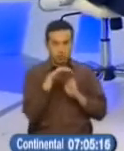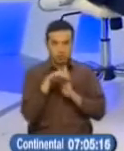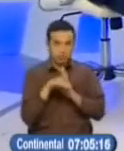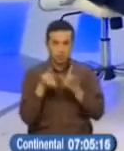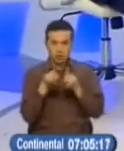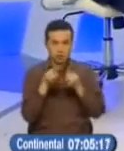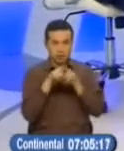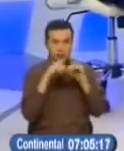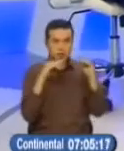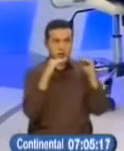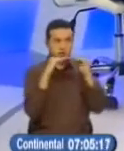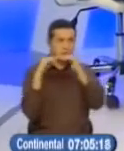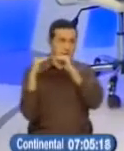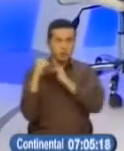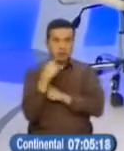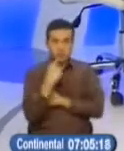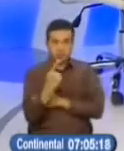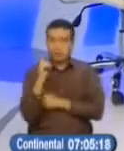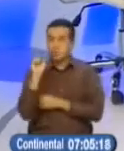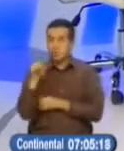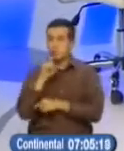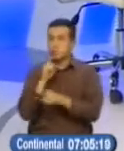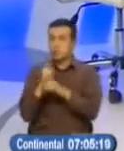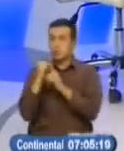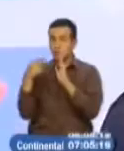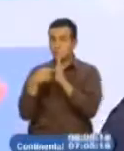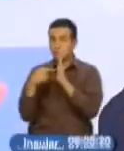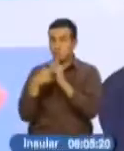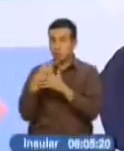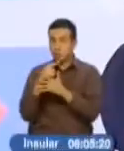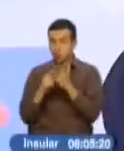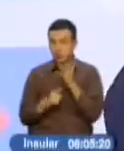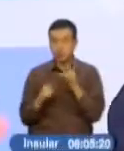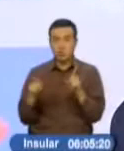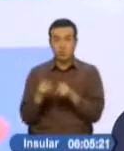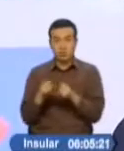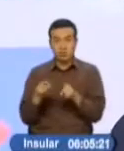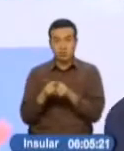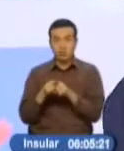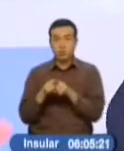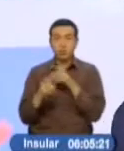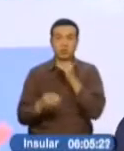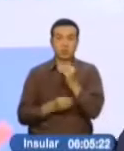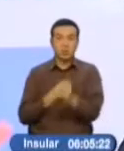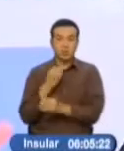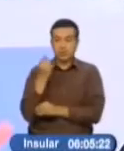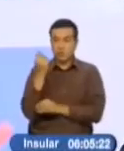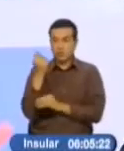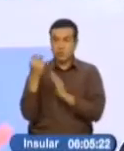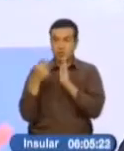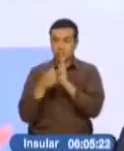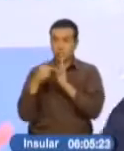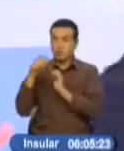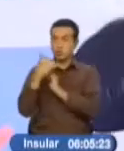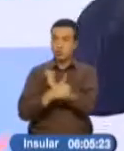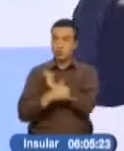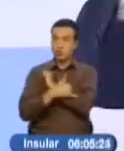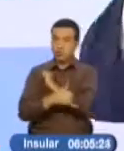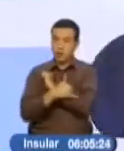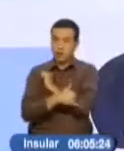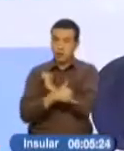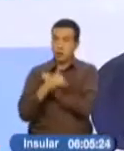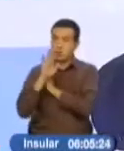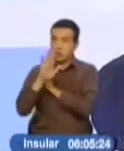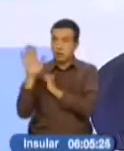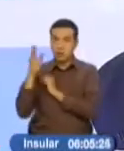mantienen altos. Así es. Y no solamente eso, es también sobre el tema de los aranceles, porque también se está desmantelando las sobretasas arancelarias.